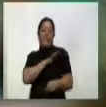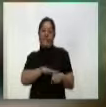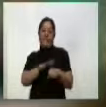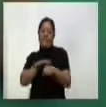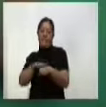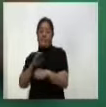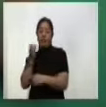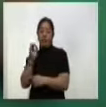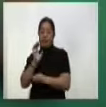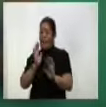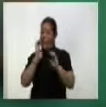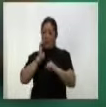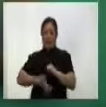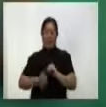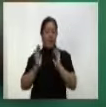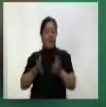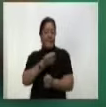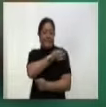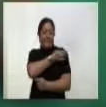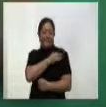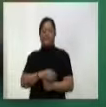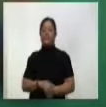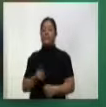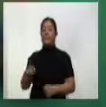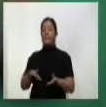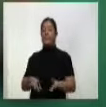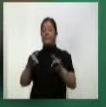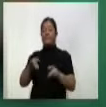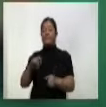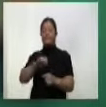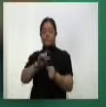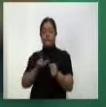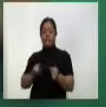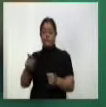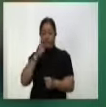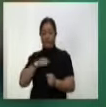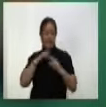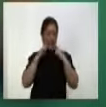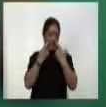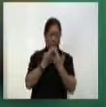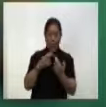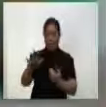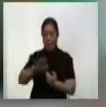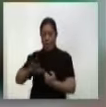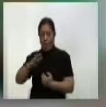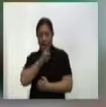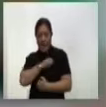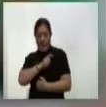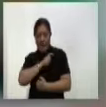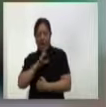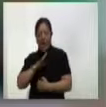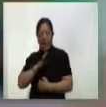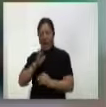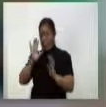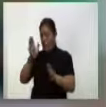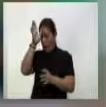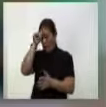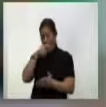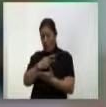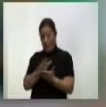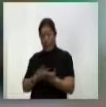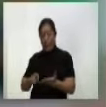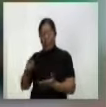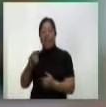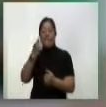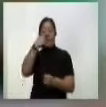en octubre la vacunación. Desde Palacio Nacional, el mandatario explicó que tras una reunión con autoridades sanitarias se acordó ampliar el Plan Nacional de Vacunación contra COVID,